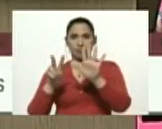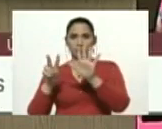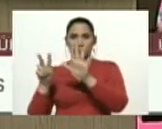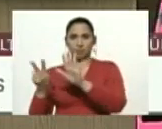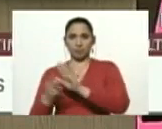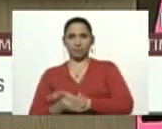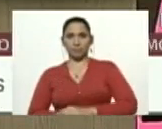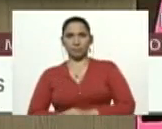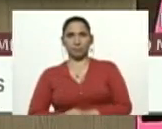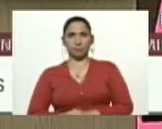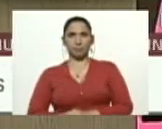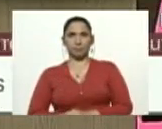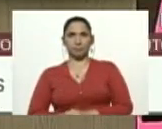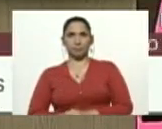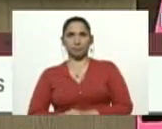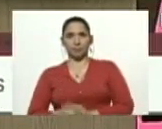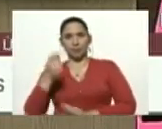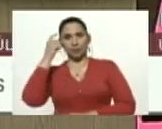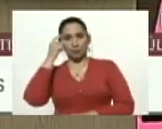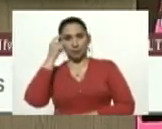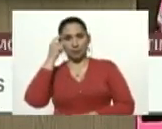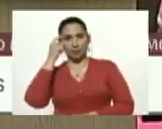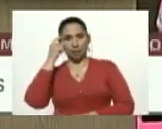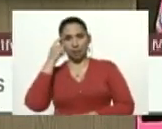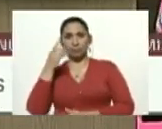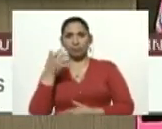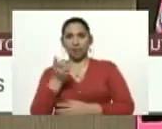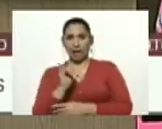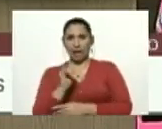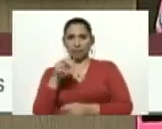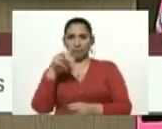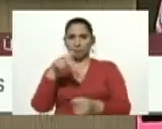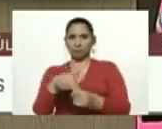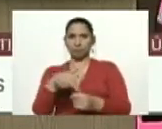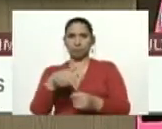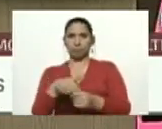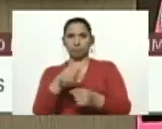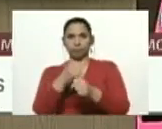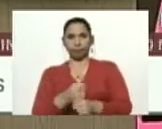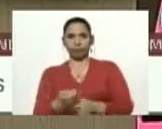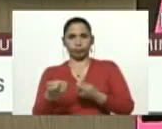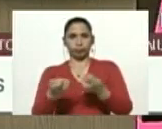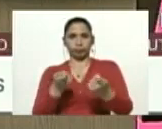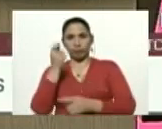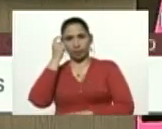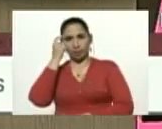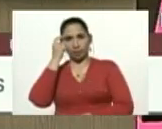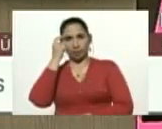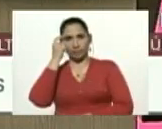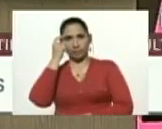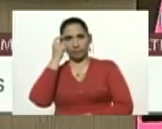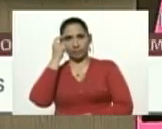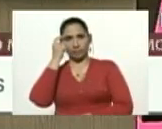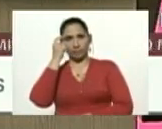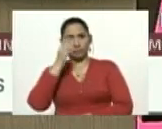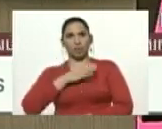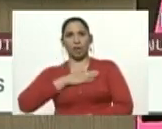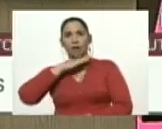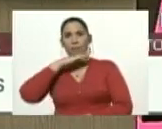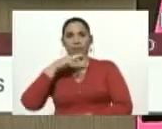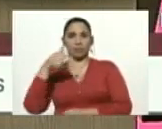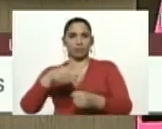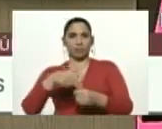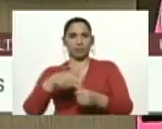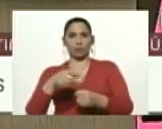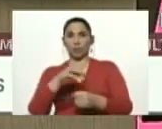3777 los días que le corresponde echar en las estaciones de combustible. El día de abastecimiento,